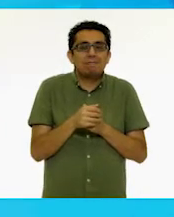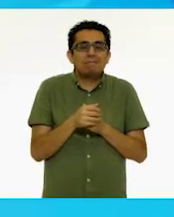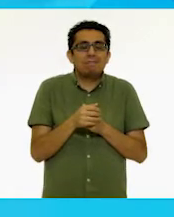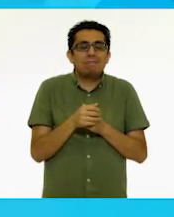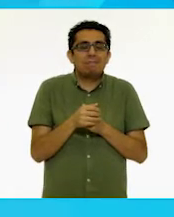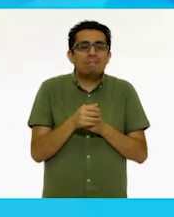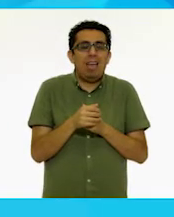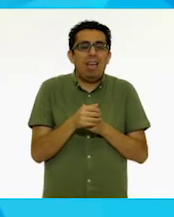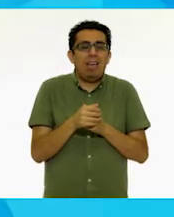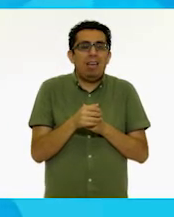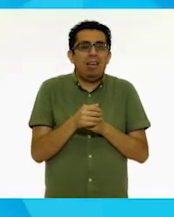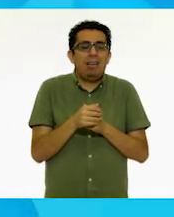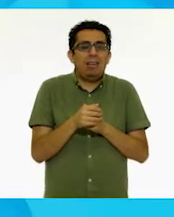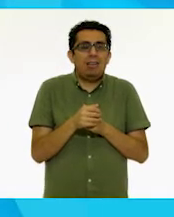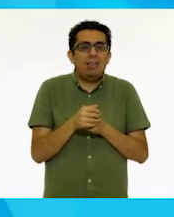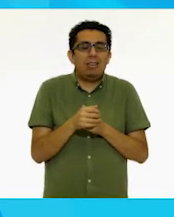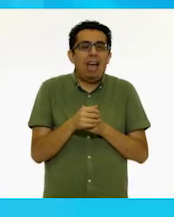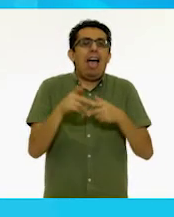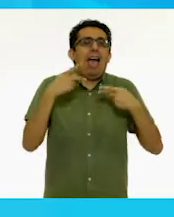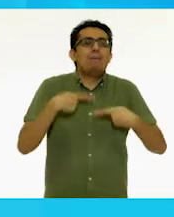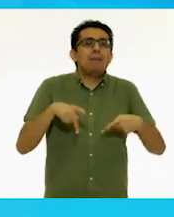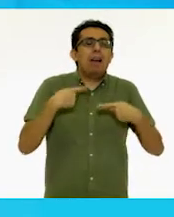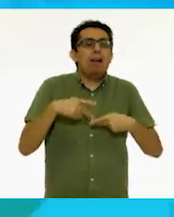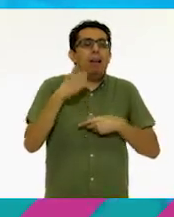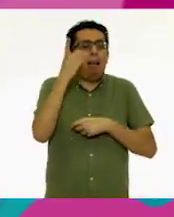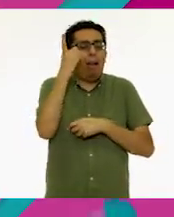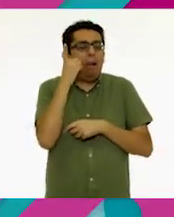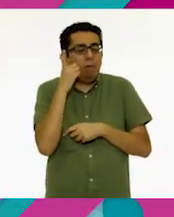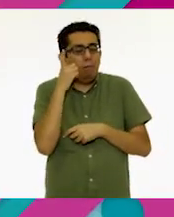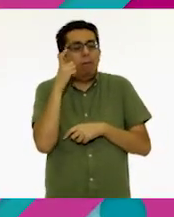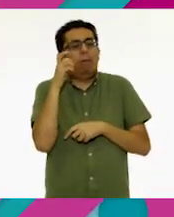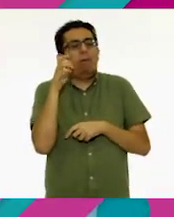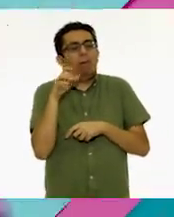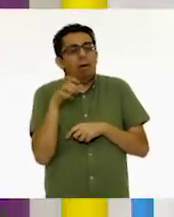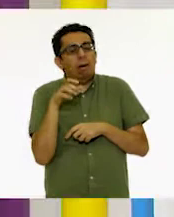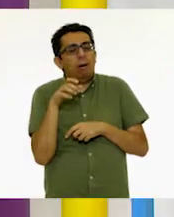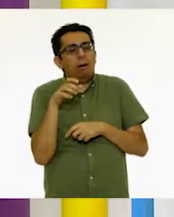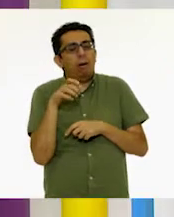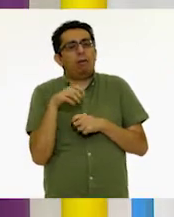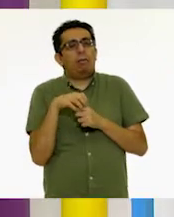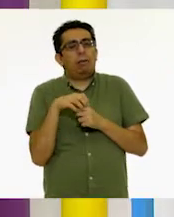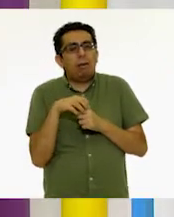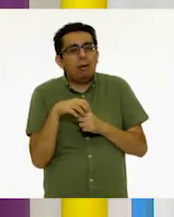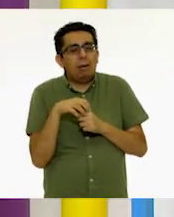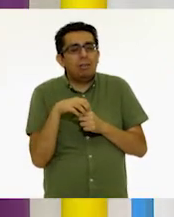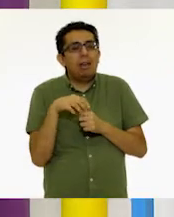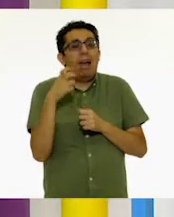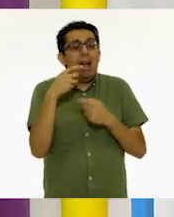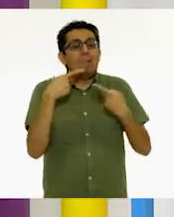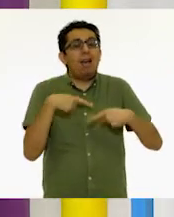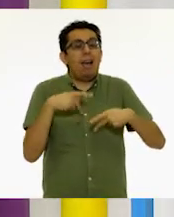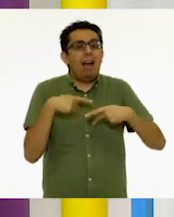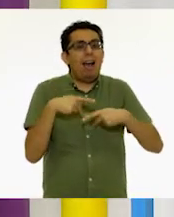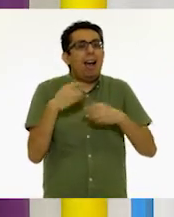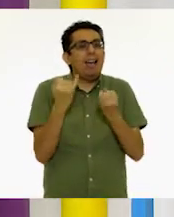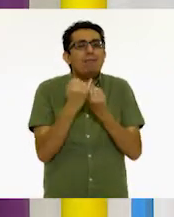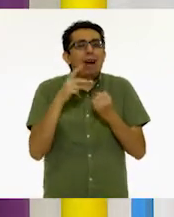roncando fuertísimo, como cuando mi abuelito termina de comer y se echa a roncar. ¡Ah! así suena.